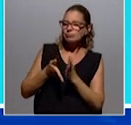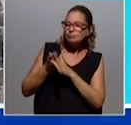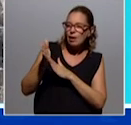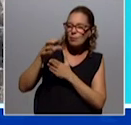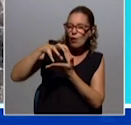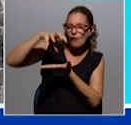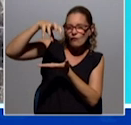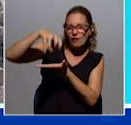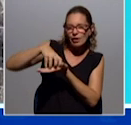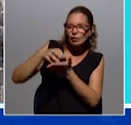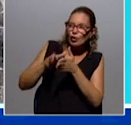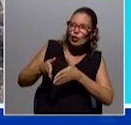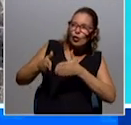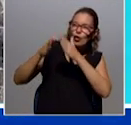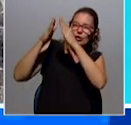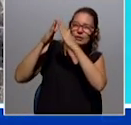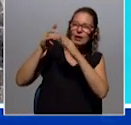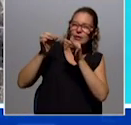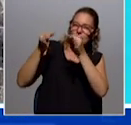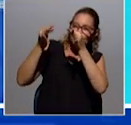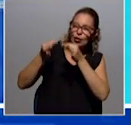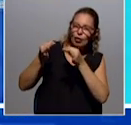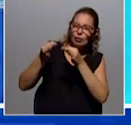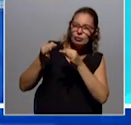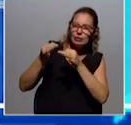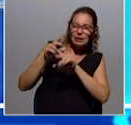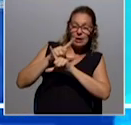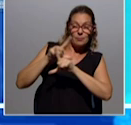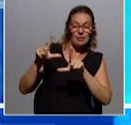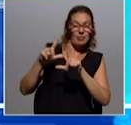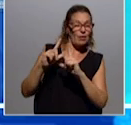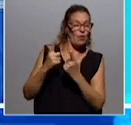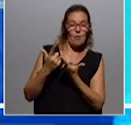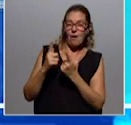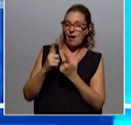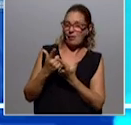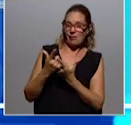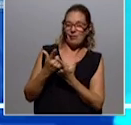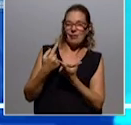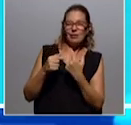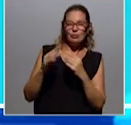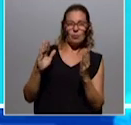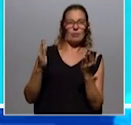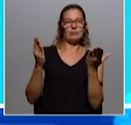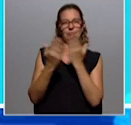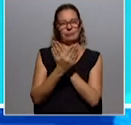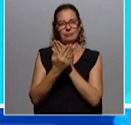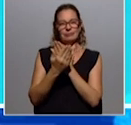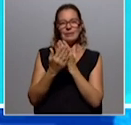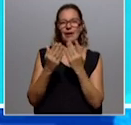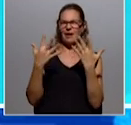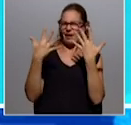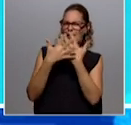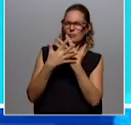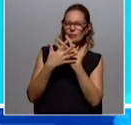colinas, allí se aprecia que el orden y la limpieza no abundan. Esta realidad contrasta con las medidas de precaución que